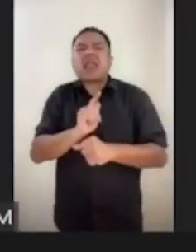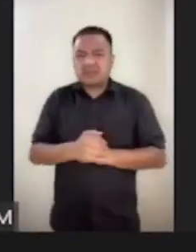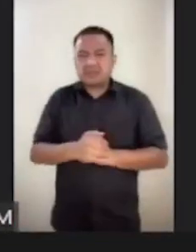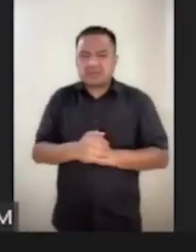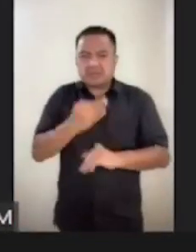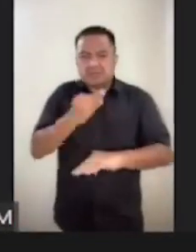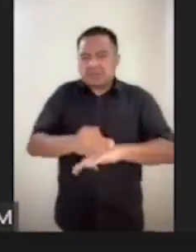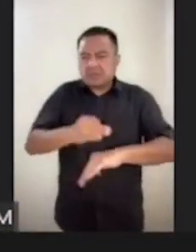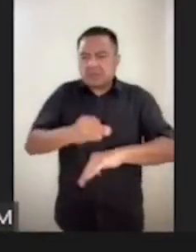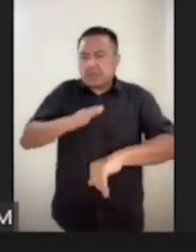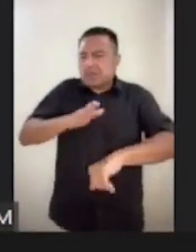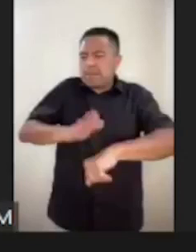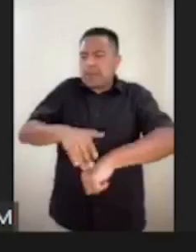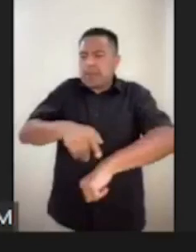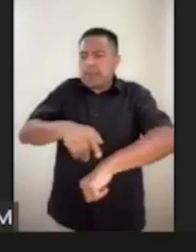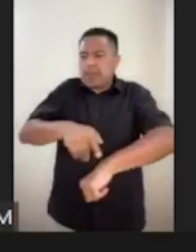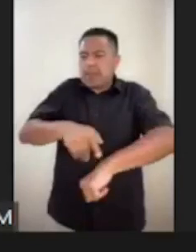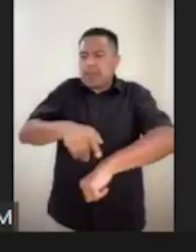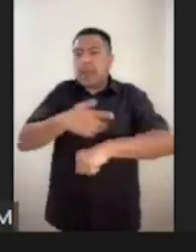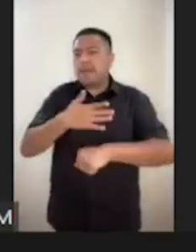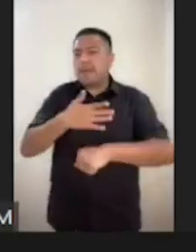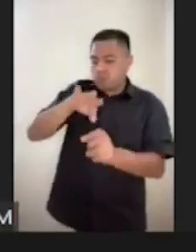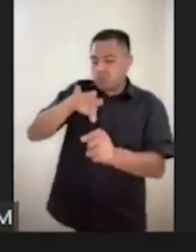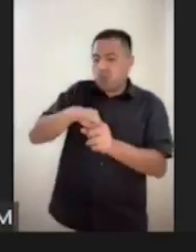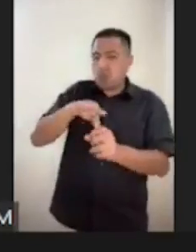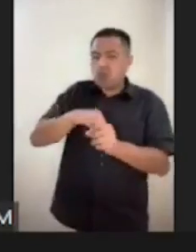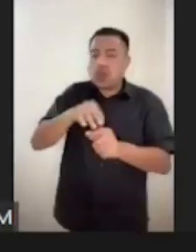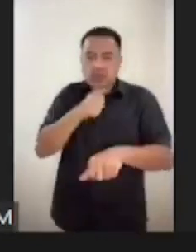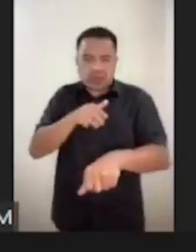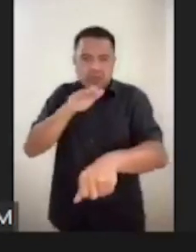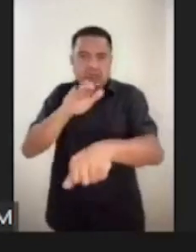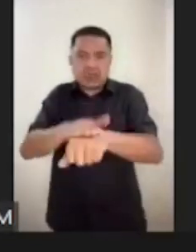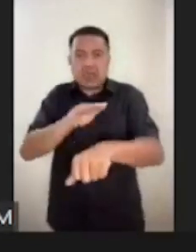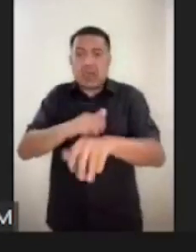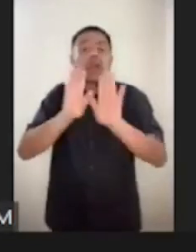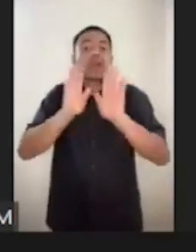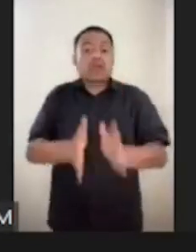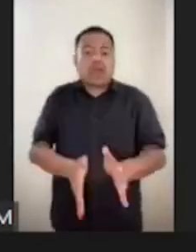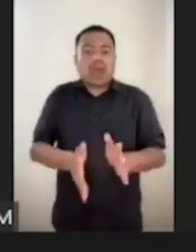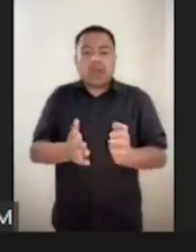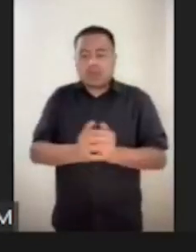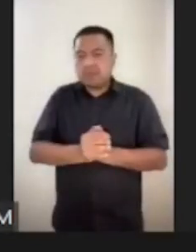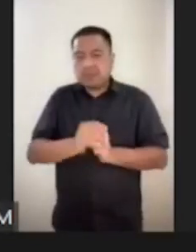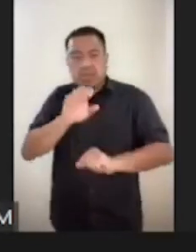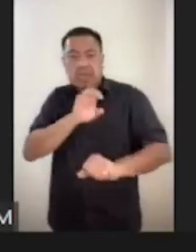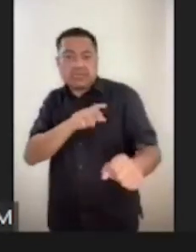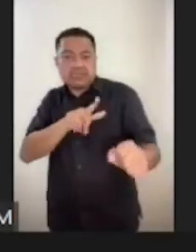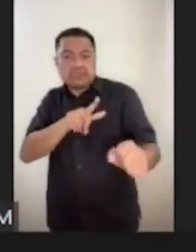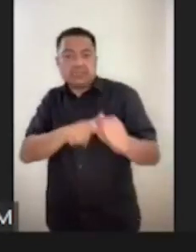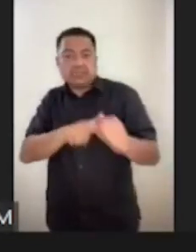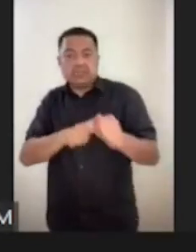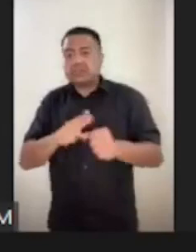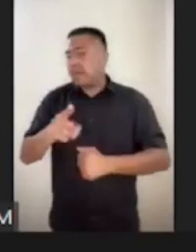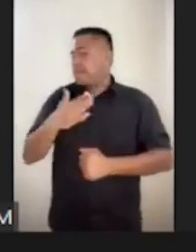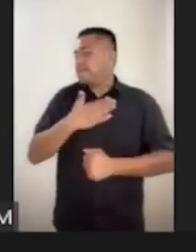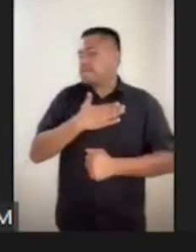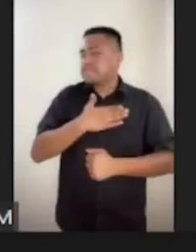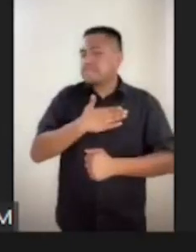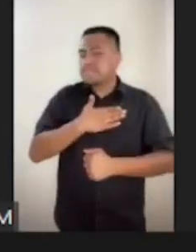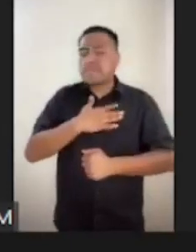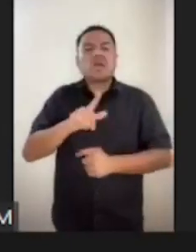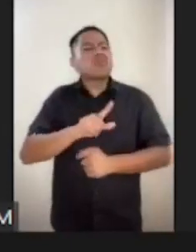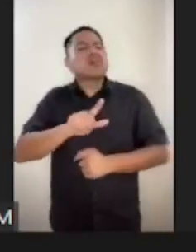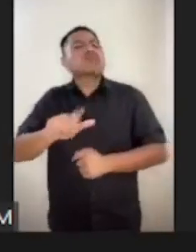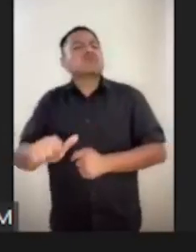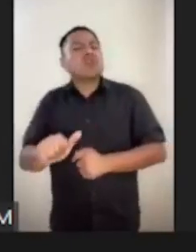en extenso de este voto que he anunciado y que será desde luego particular, y en